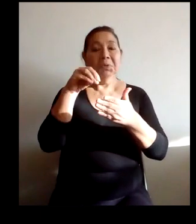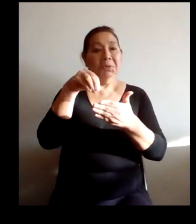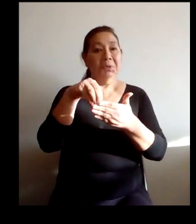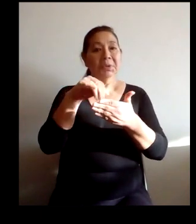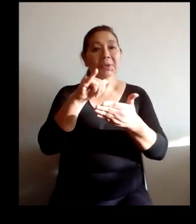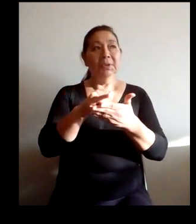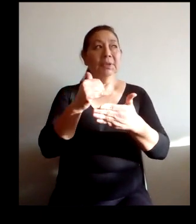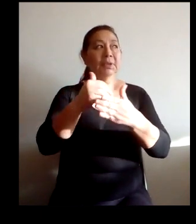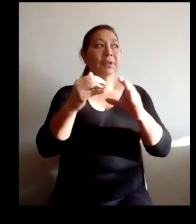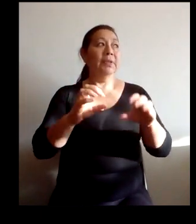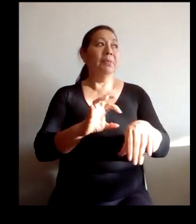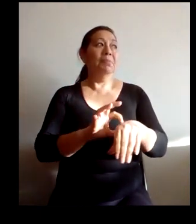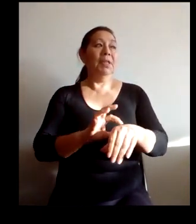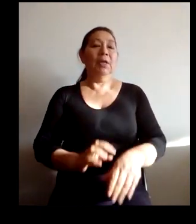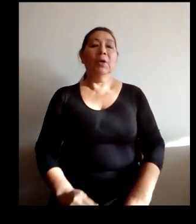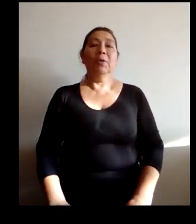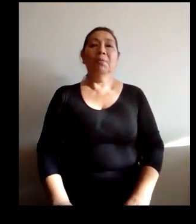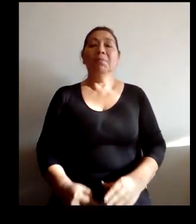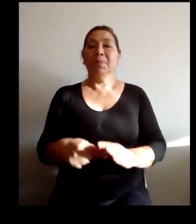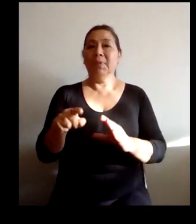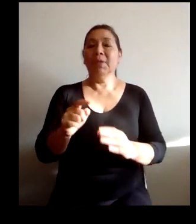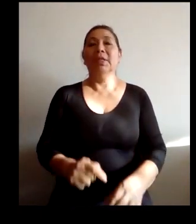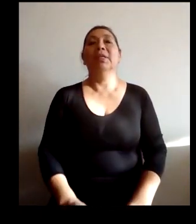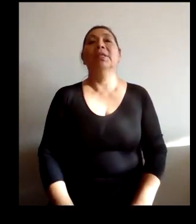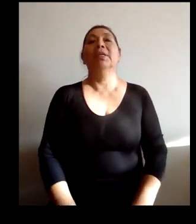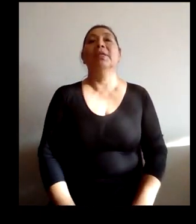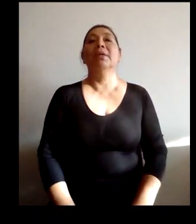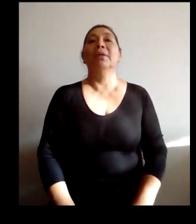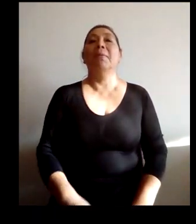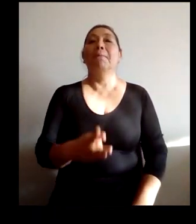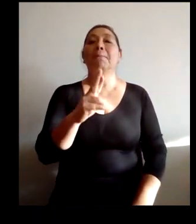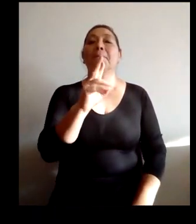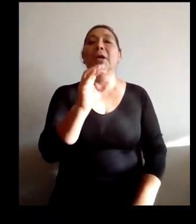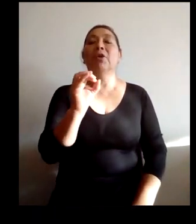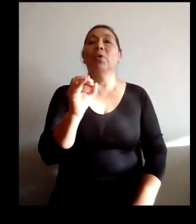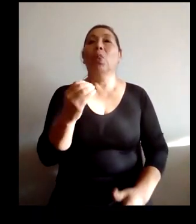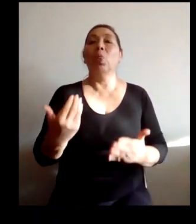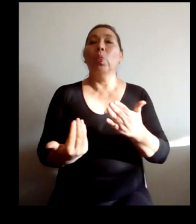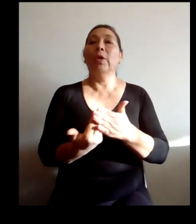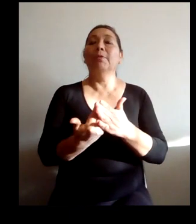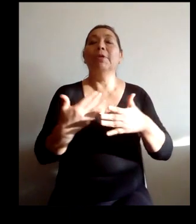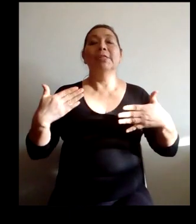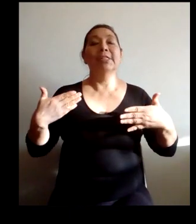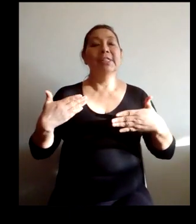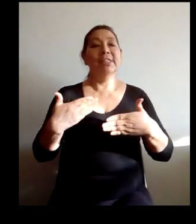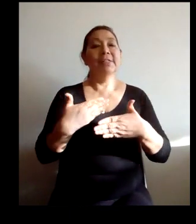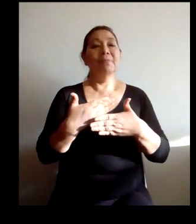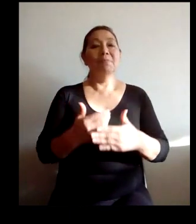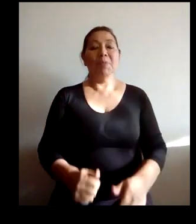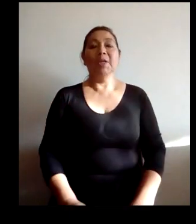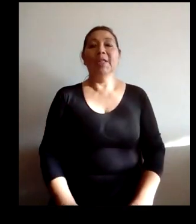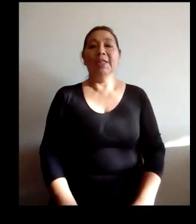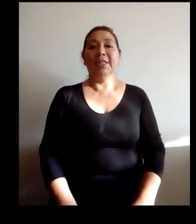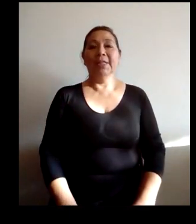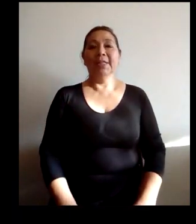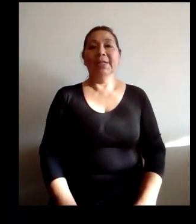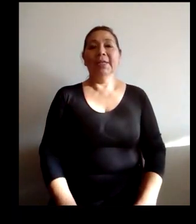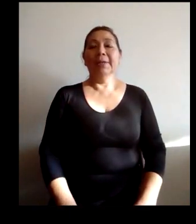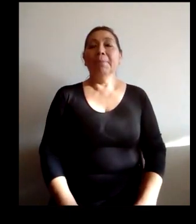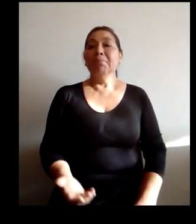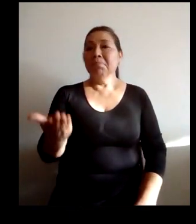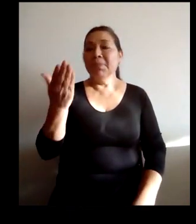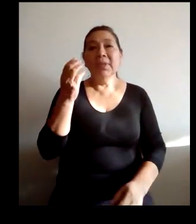parte ha cumplido con presentar un certificado médico emitido por el Hospital Elías Guzmán Barrón de Nuevo Chimbote, presta el padecimiento de las enfermedades profesionales